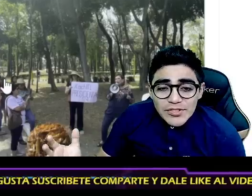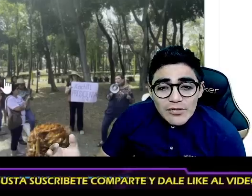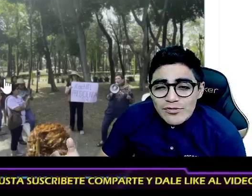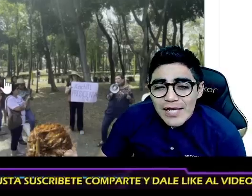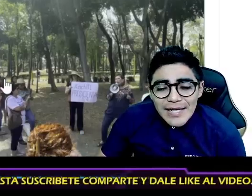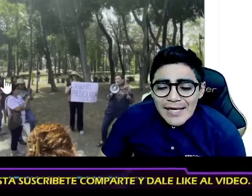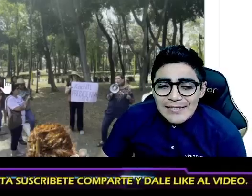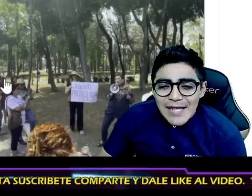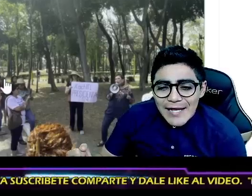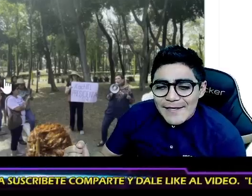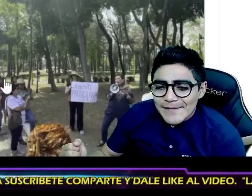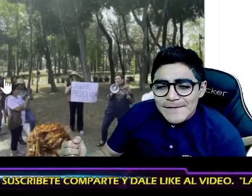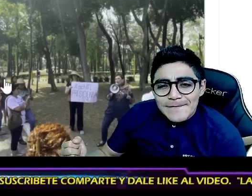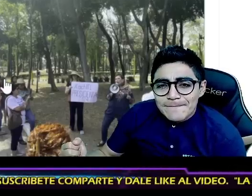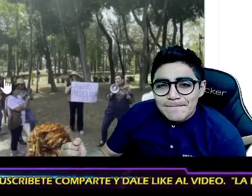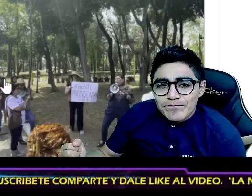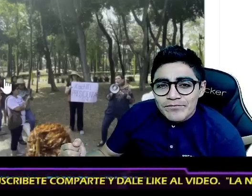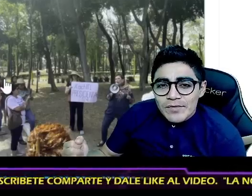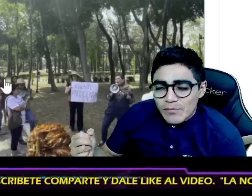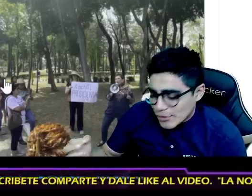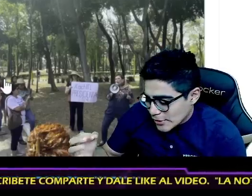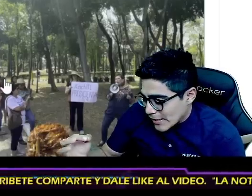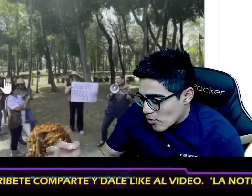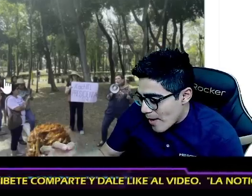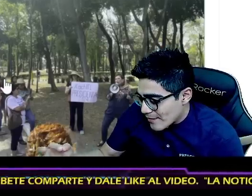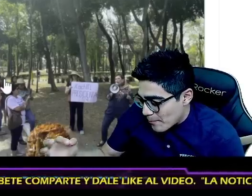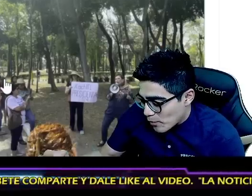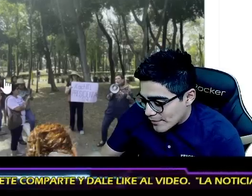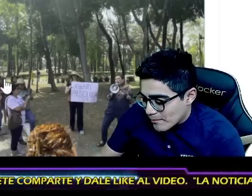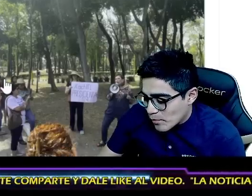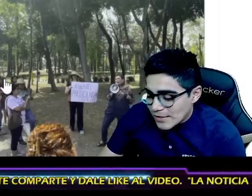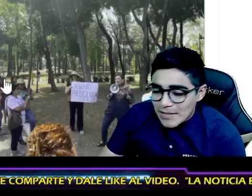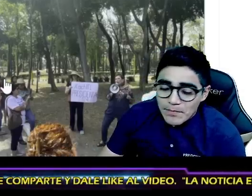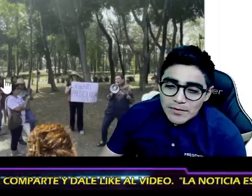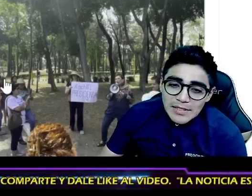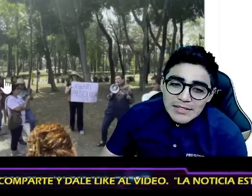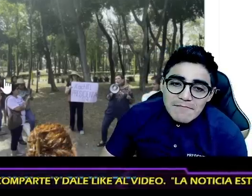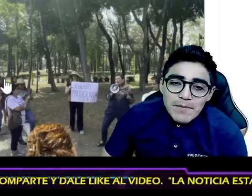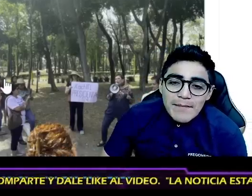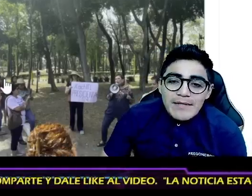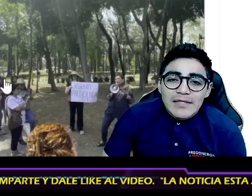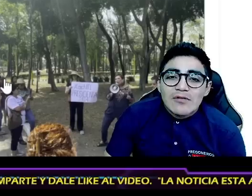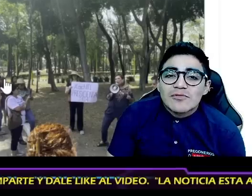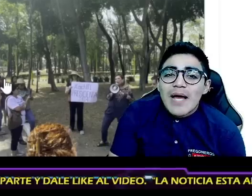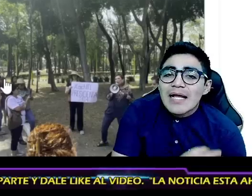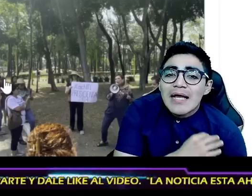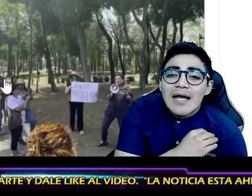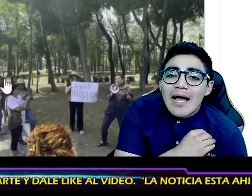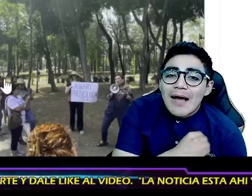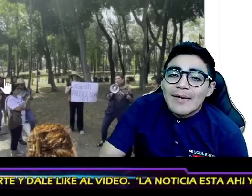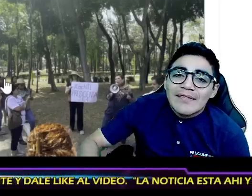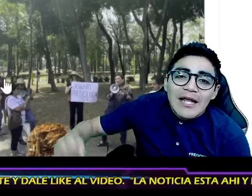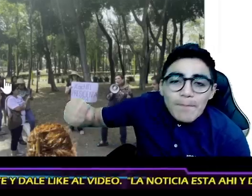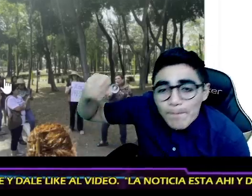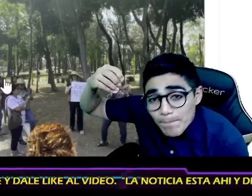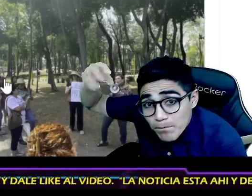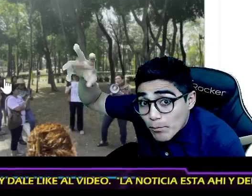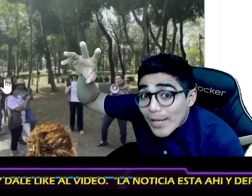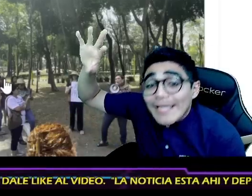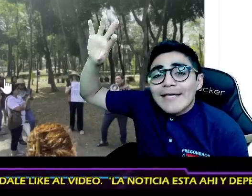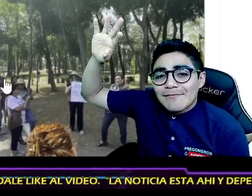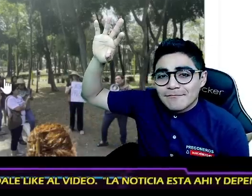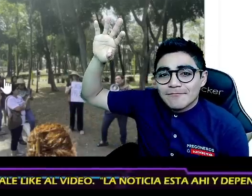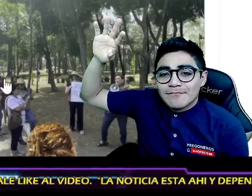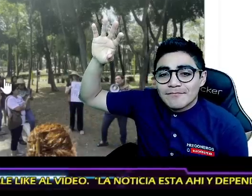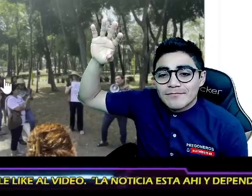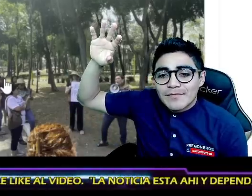Por eso es que no salen a las calles. Por eso es que no van de puerta en puerta, porque simplemente los van a mandar por